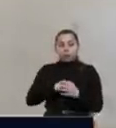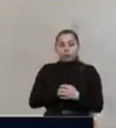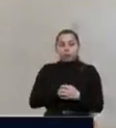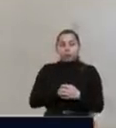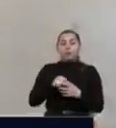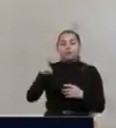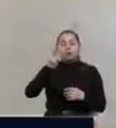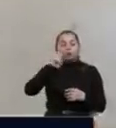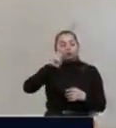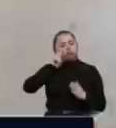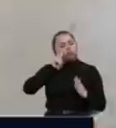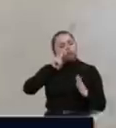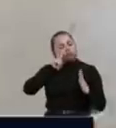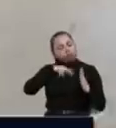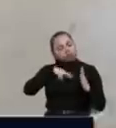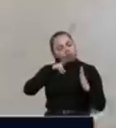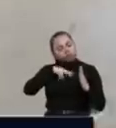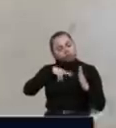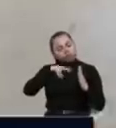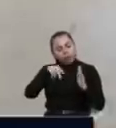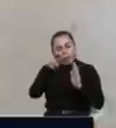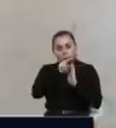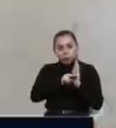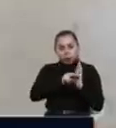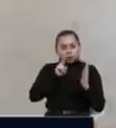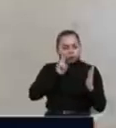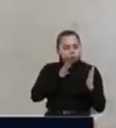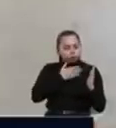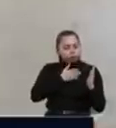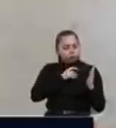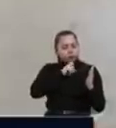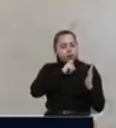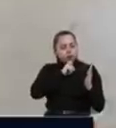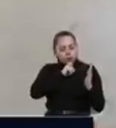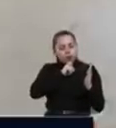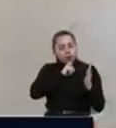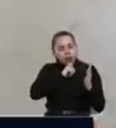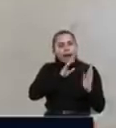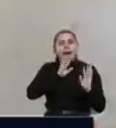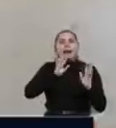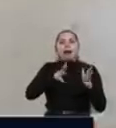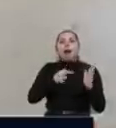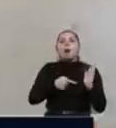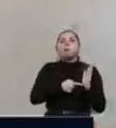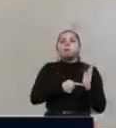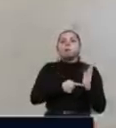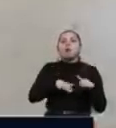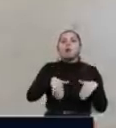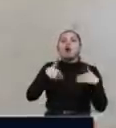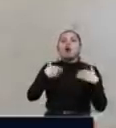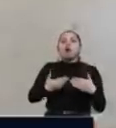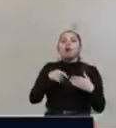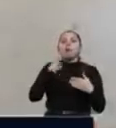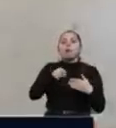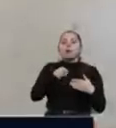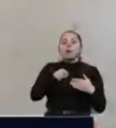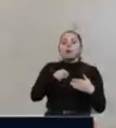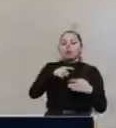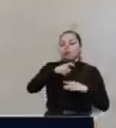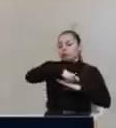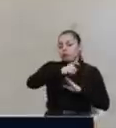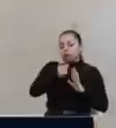y los revisan a la luz de esta política, encontrarán cómo es la